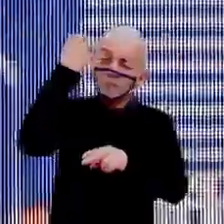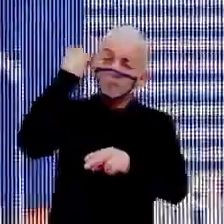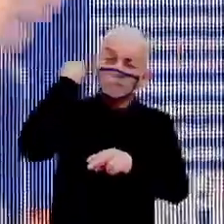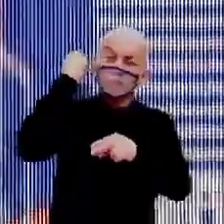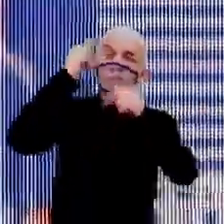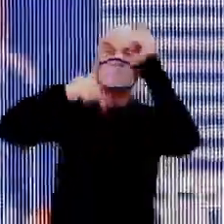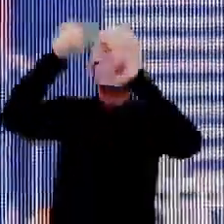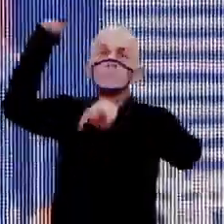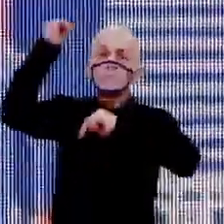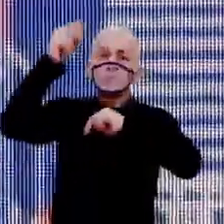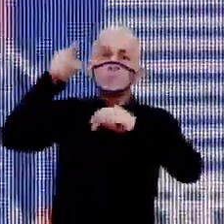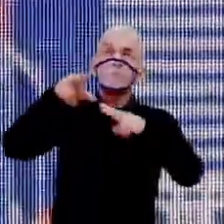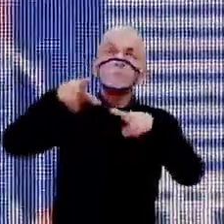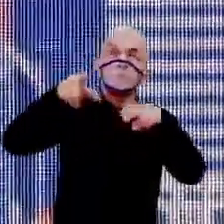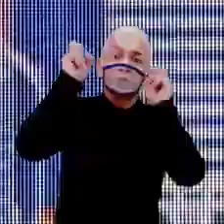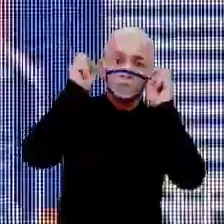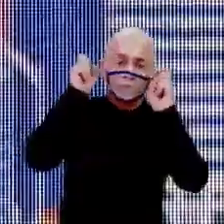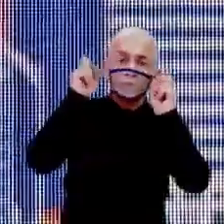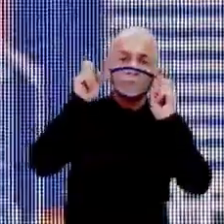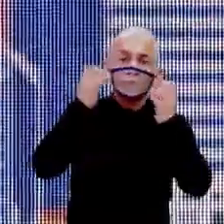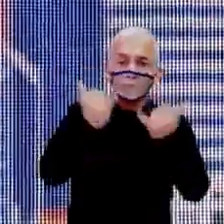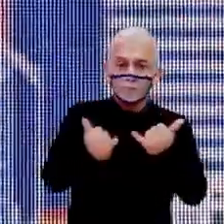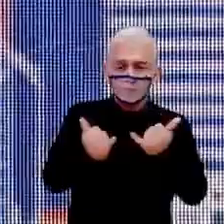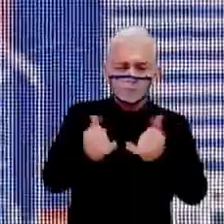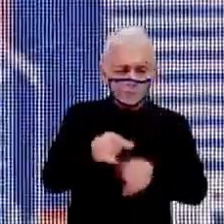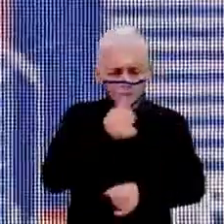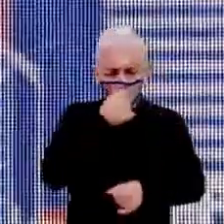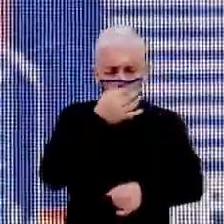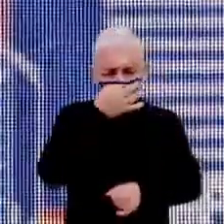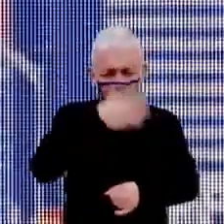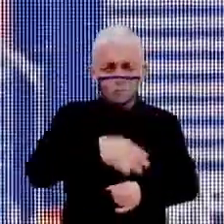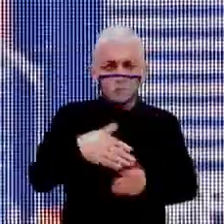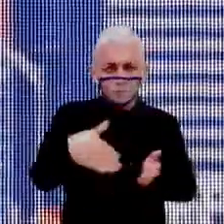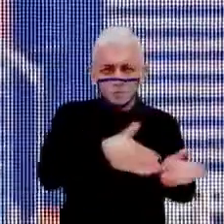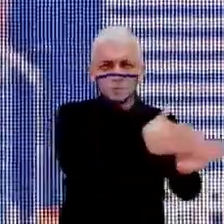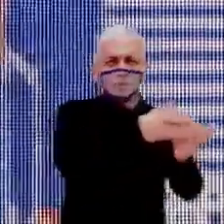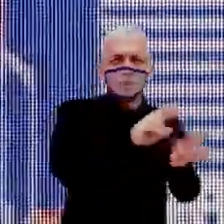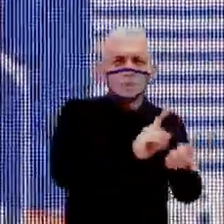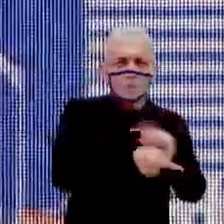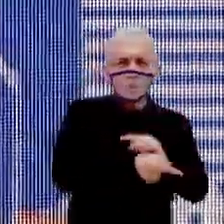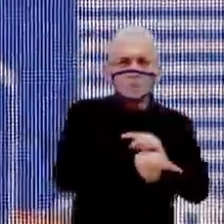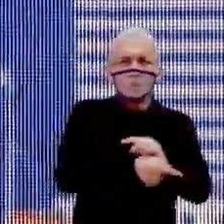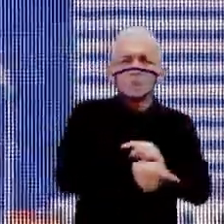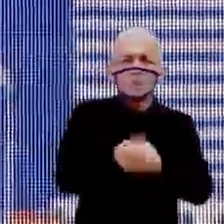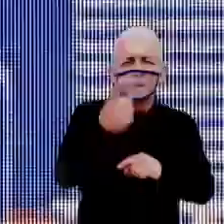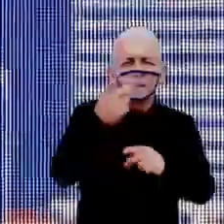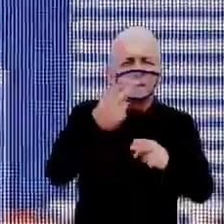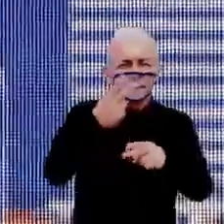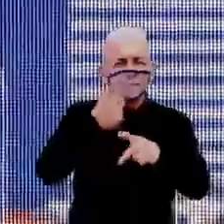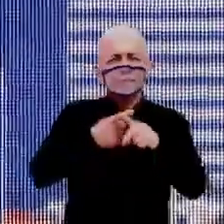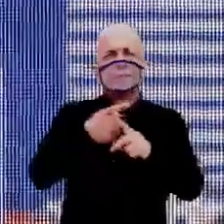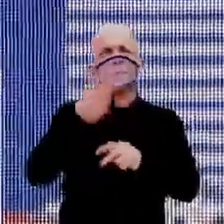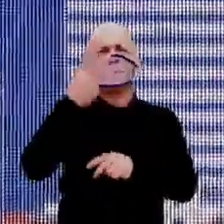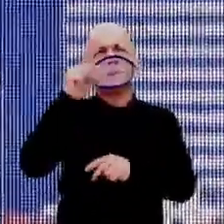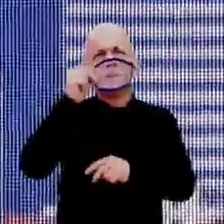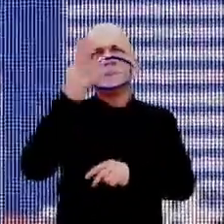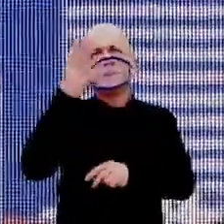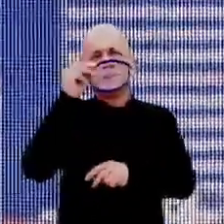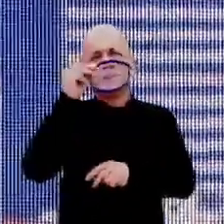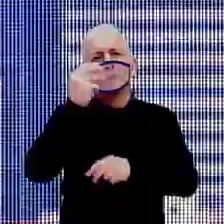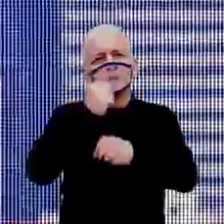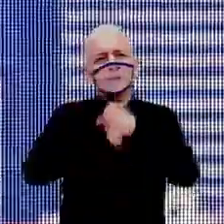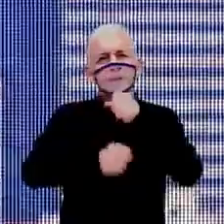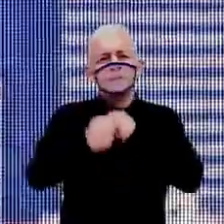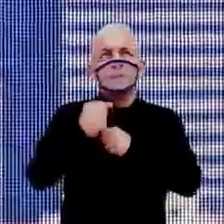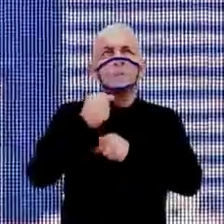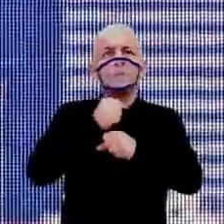tiempo, con la recuperación de los canales, que hoy son caños, vamos a poder volver a vivir esa Barranquilla de los años 20, 30